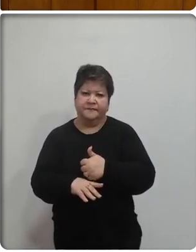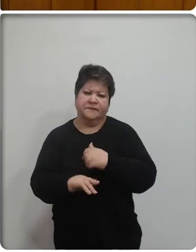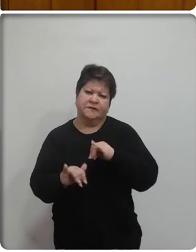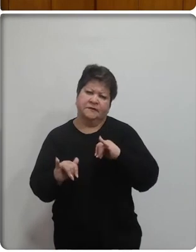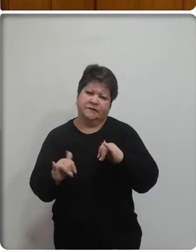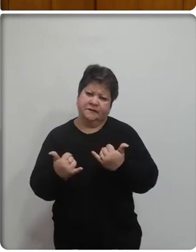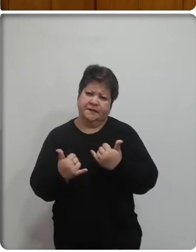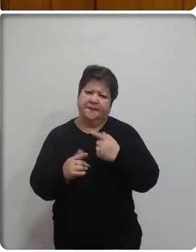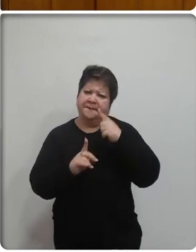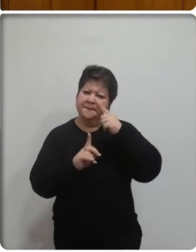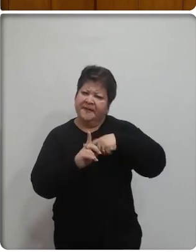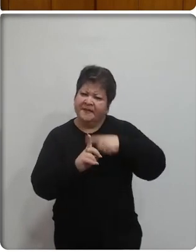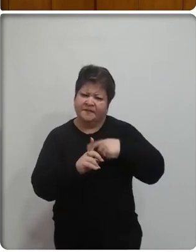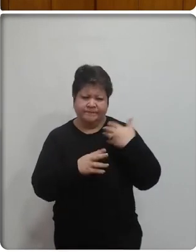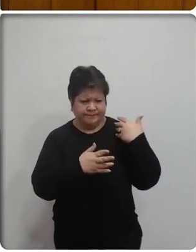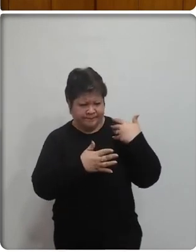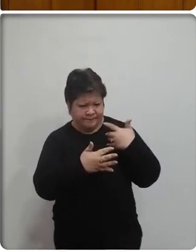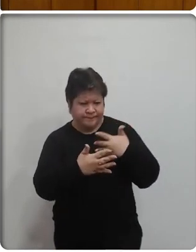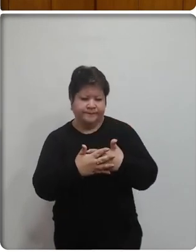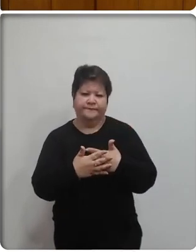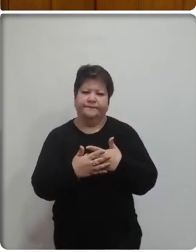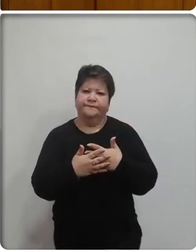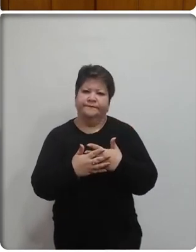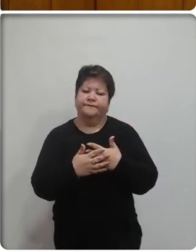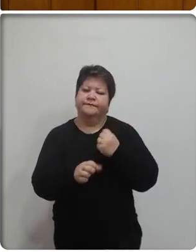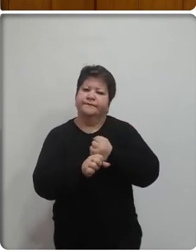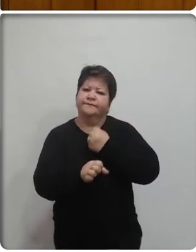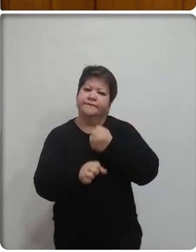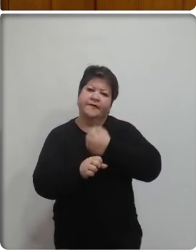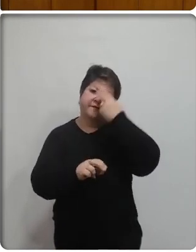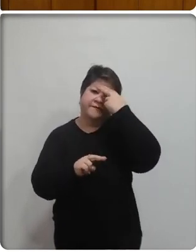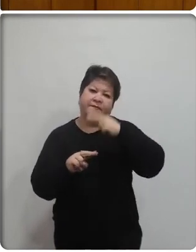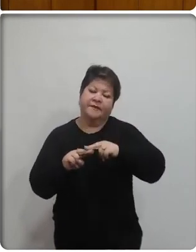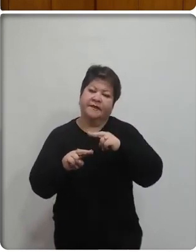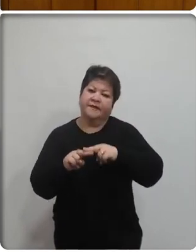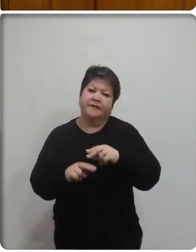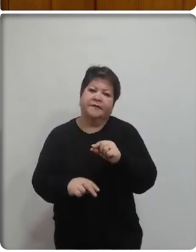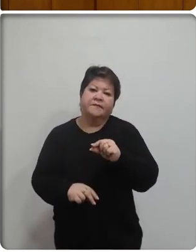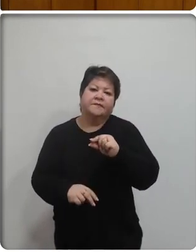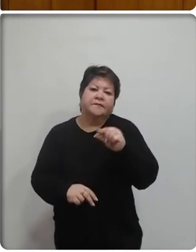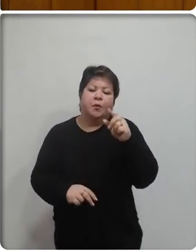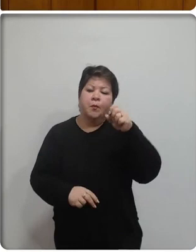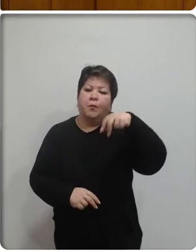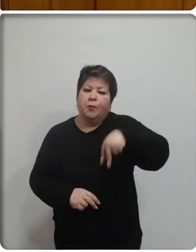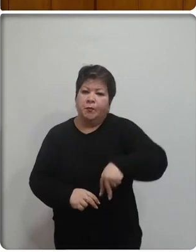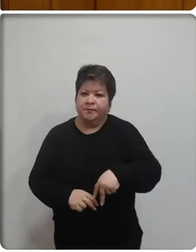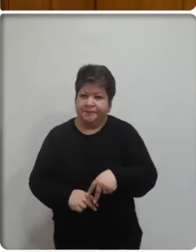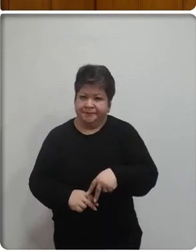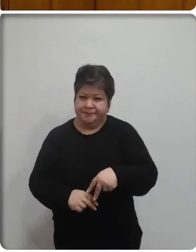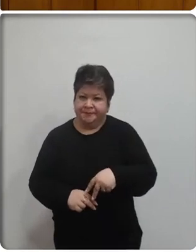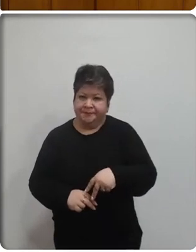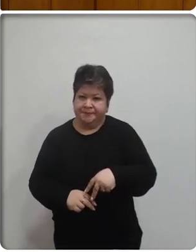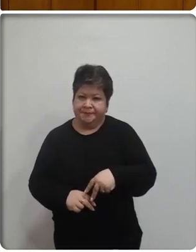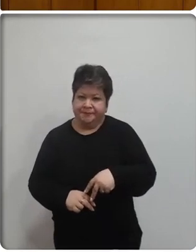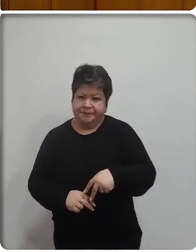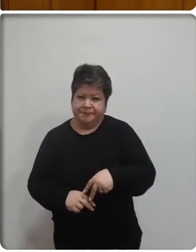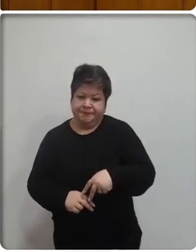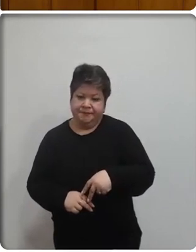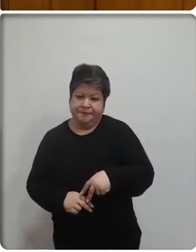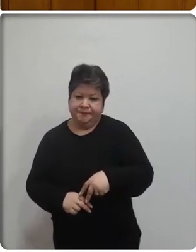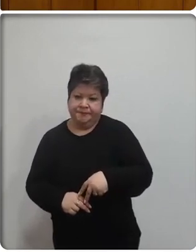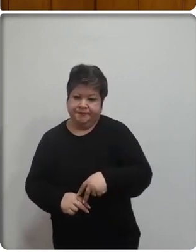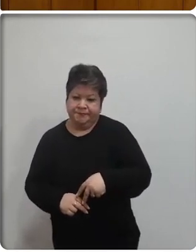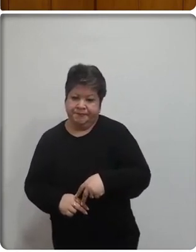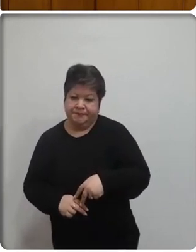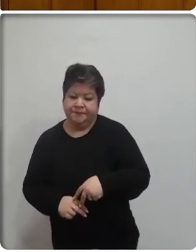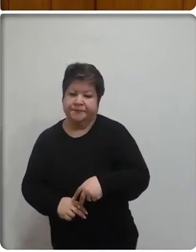varios meses en lo que es el proyecto de enfermedades poco frecuentes, tiene como cometido de alguna manera